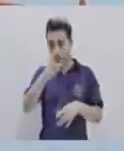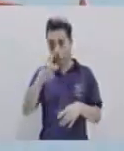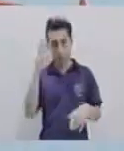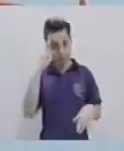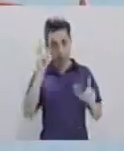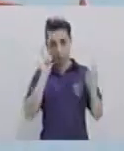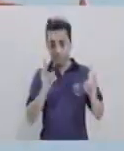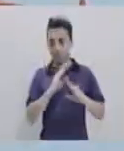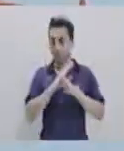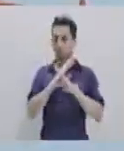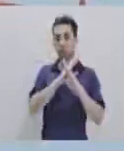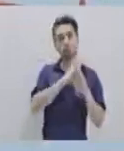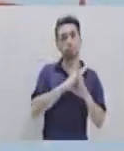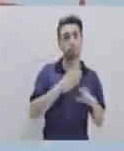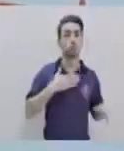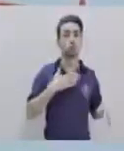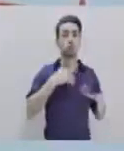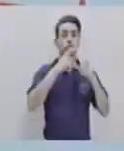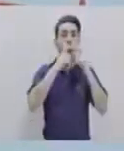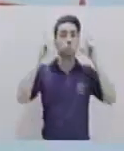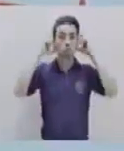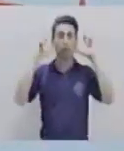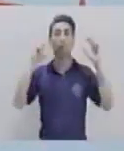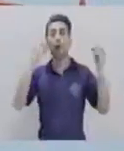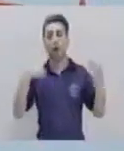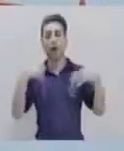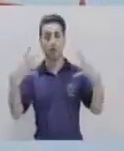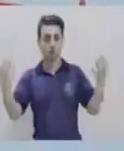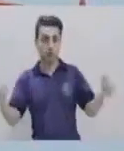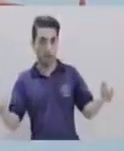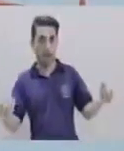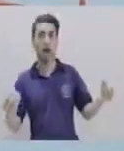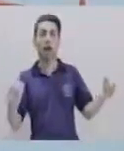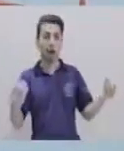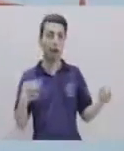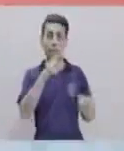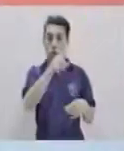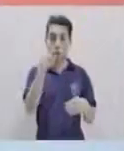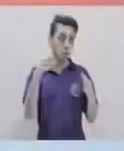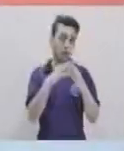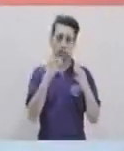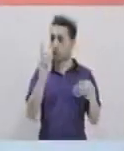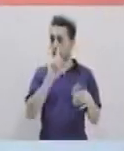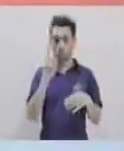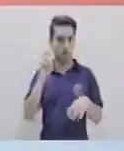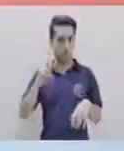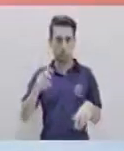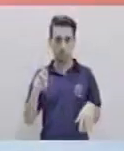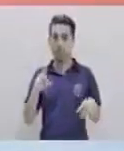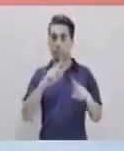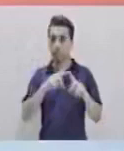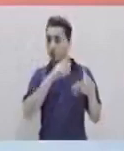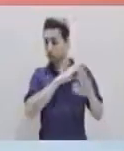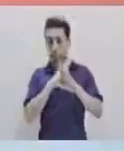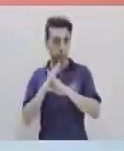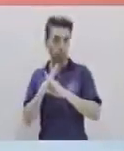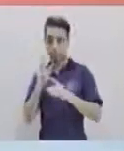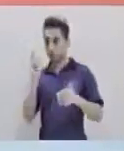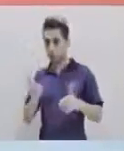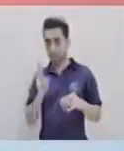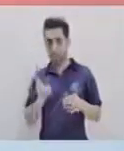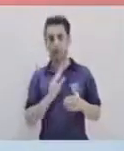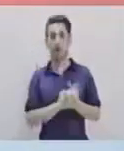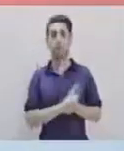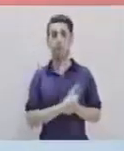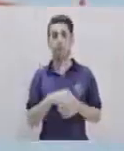pero tú en tu casa puedes utilizarla o no, siempre y cuando tengas las medidas de seguridad necesarias. Para iniciar nuestra actividad de hoy, vamos a